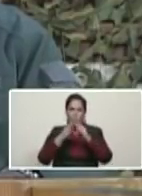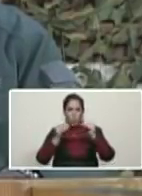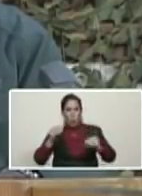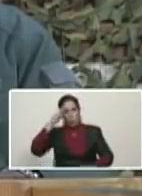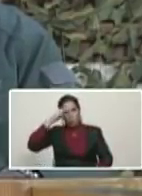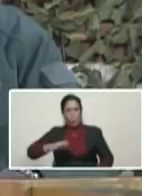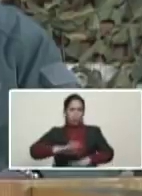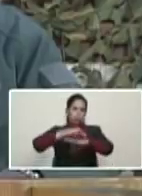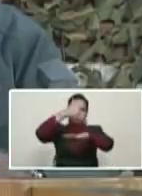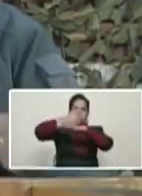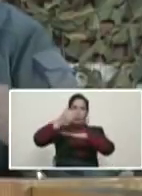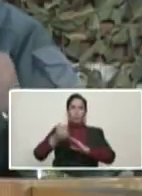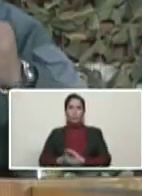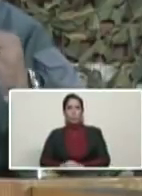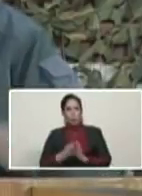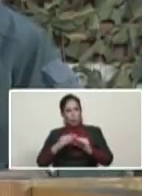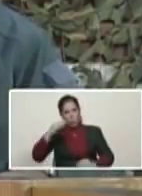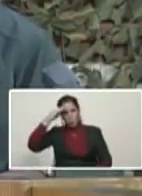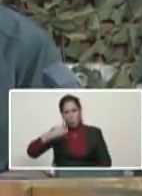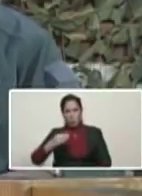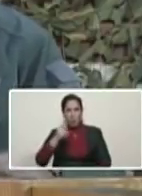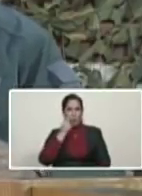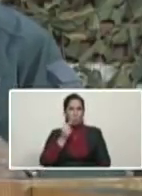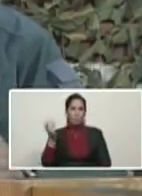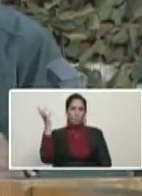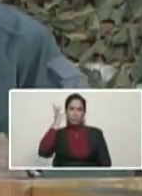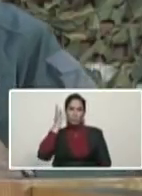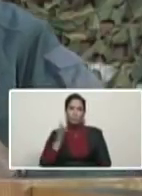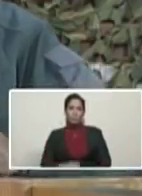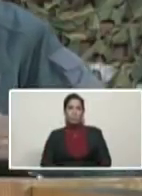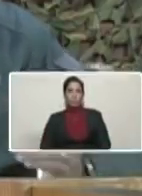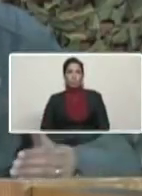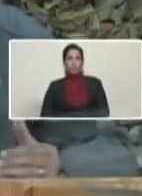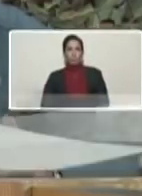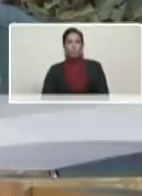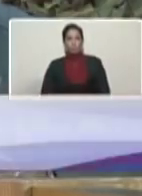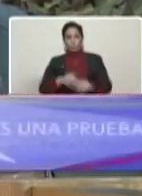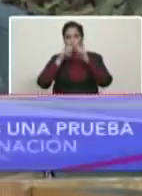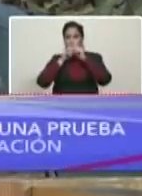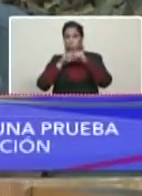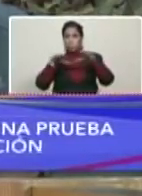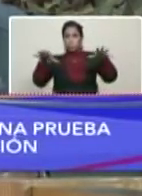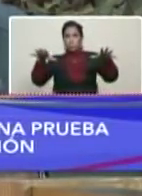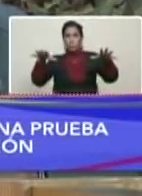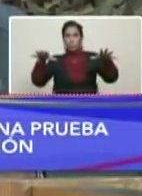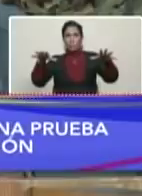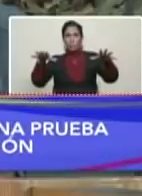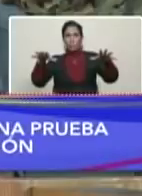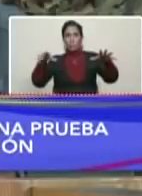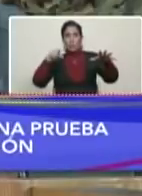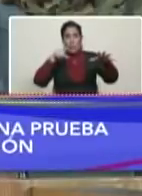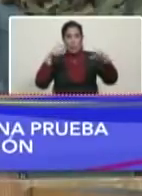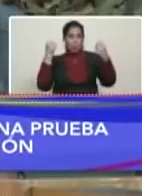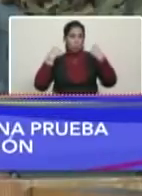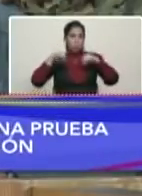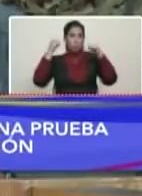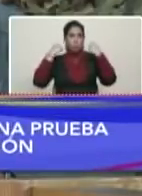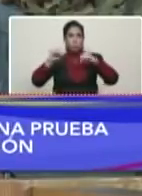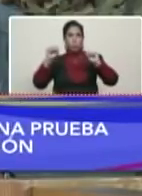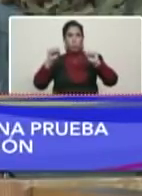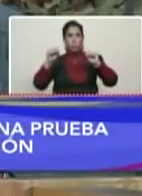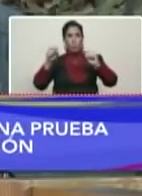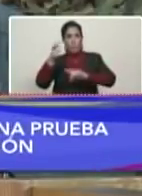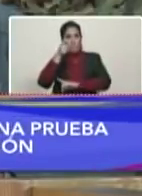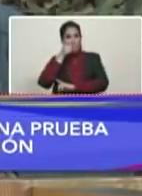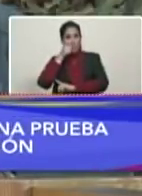oficiales, a todos sus soldados, a todas sus soldadas, en el despliegue de este ejercicio, Operación